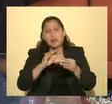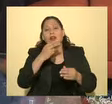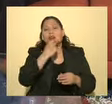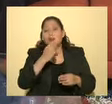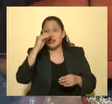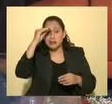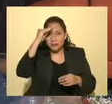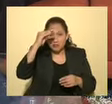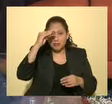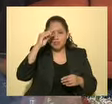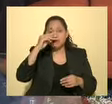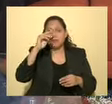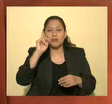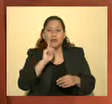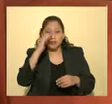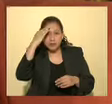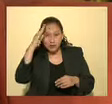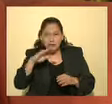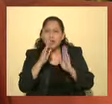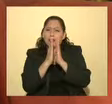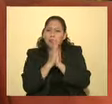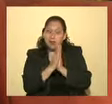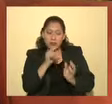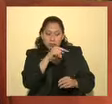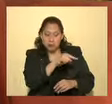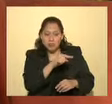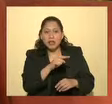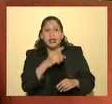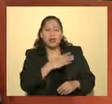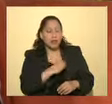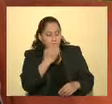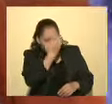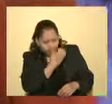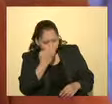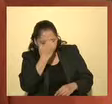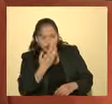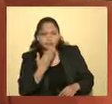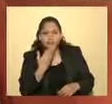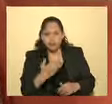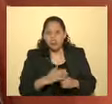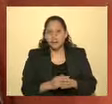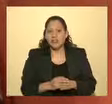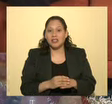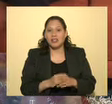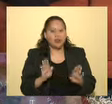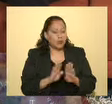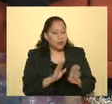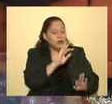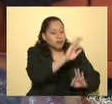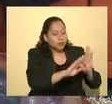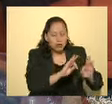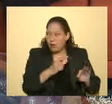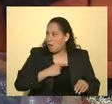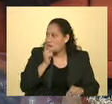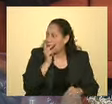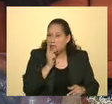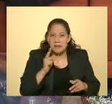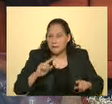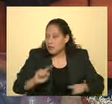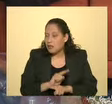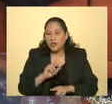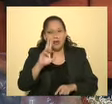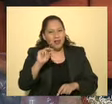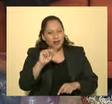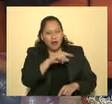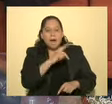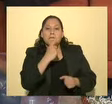señor, por favor, por el bien del niño, vean por su hijo. Claro. No cómo le voy a dar en la torre al papá. Al padre, pero bueno, o a la madre. Muchas